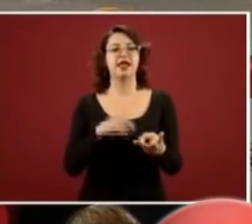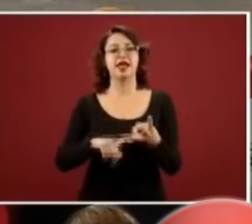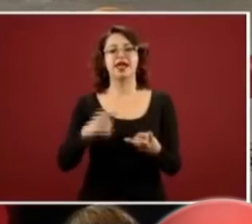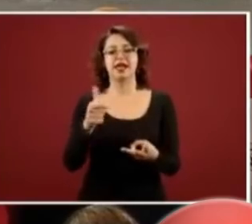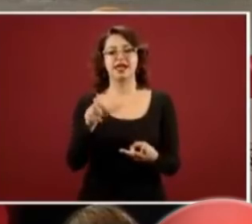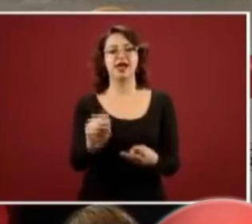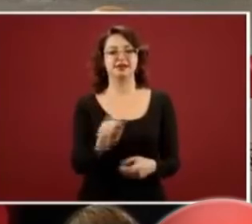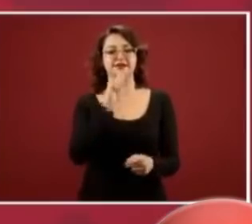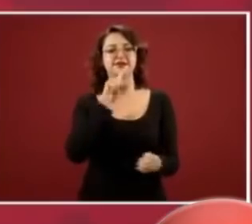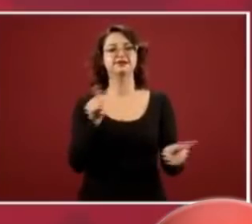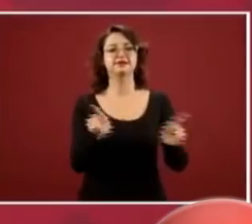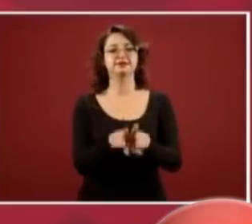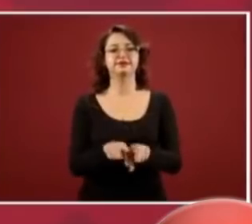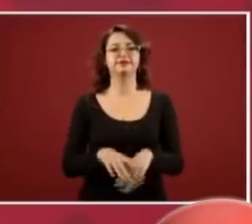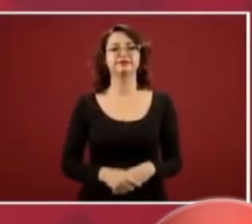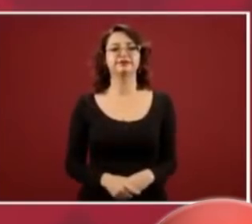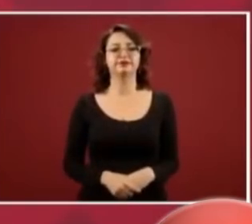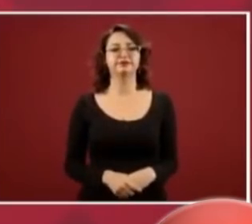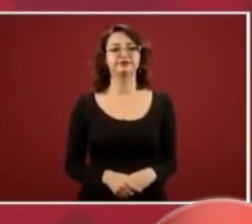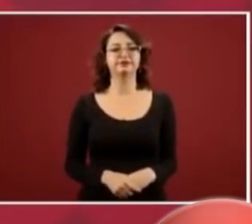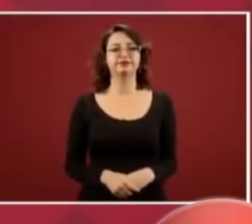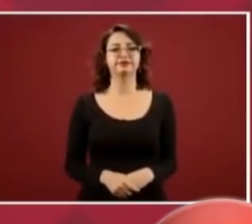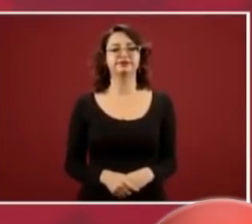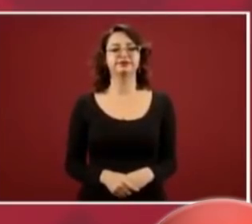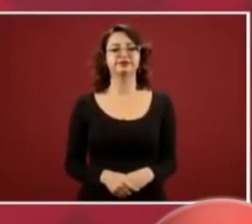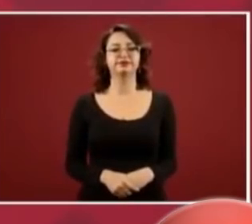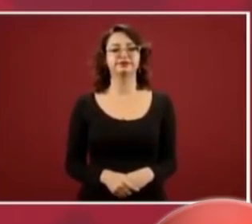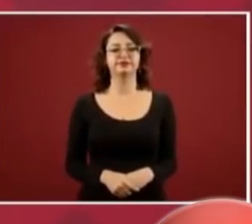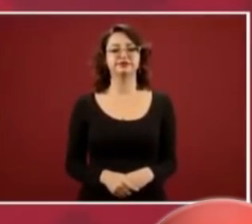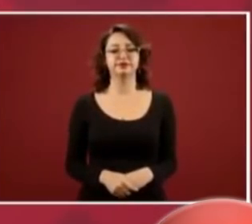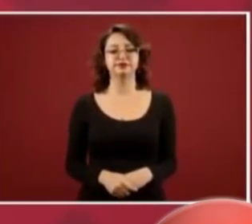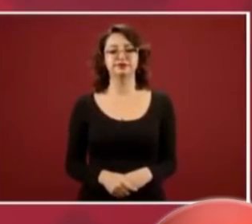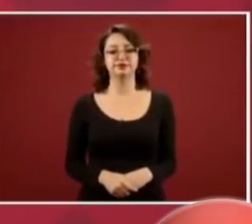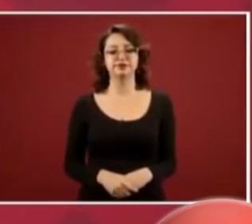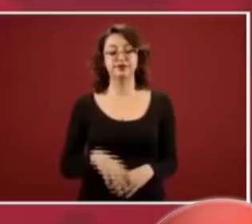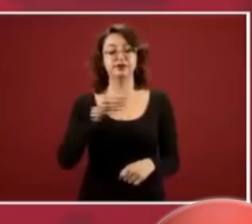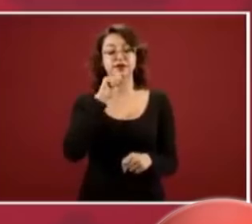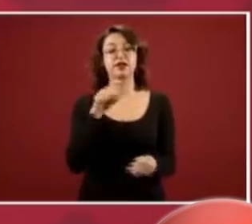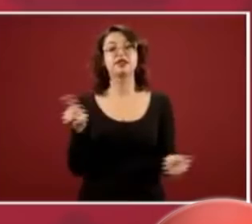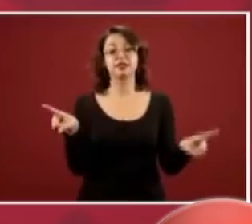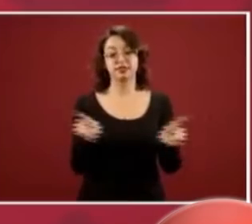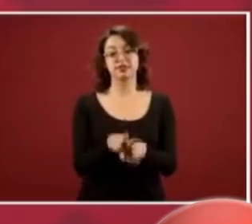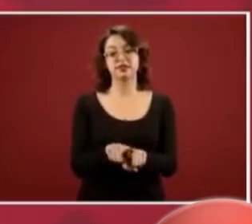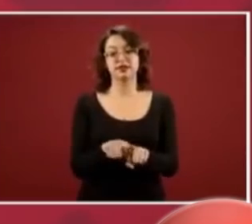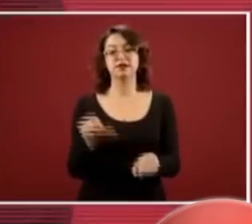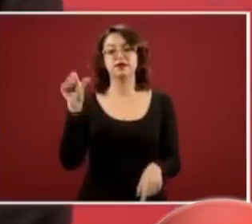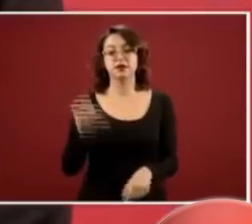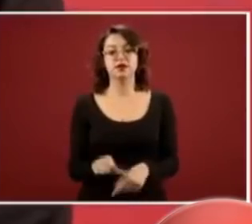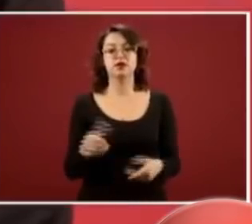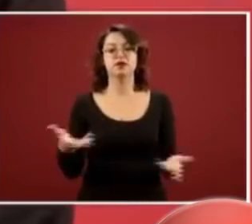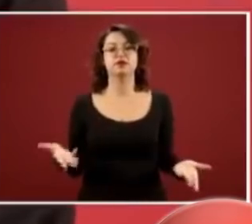Y también se va a hacer la presentación